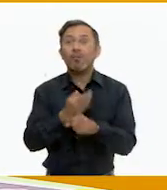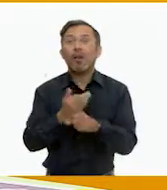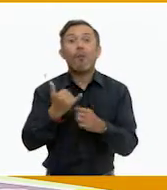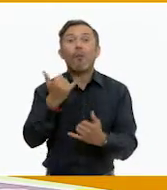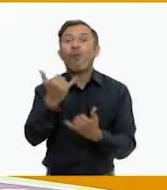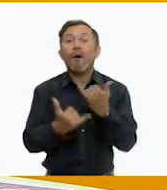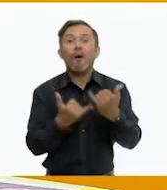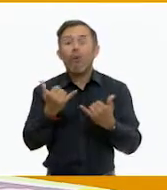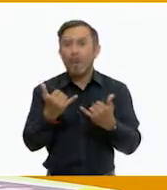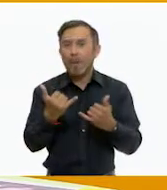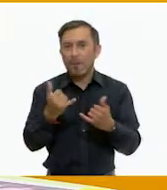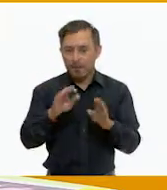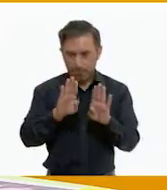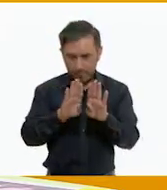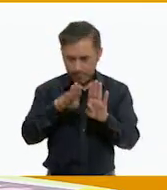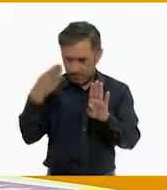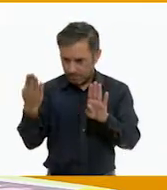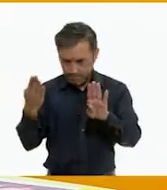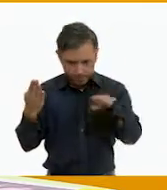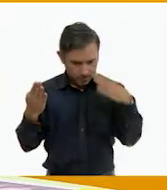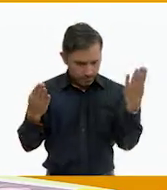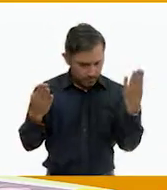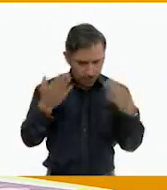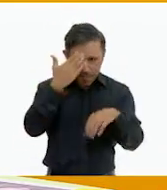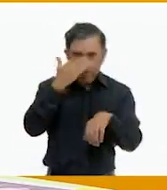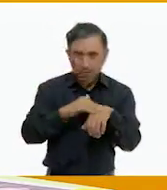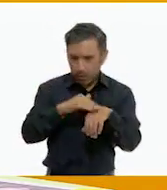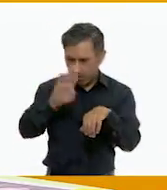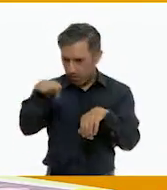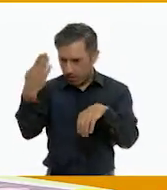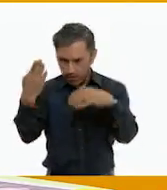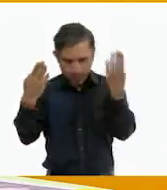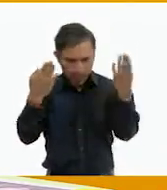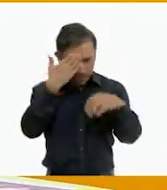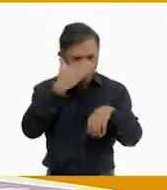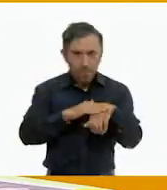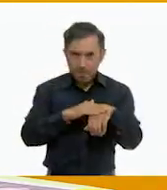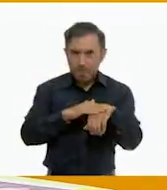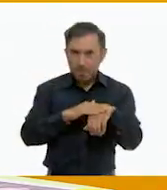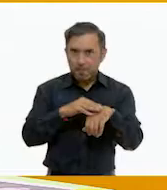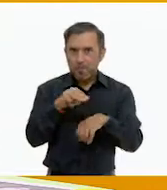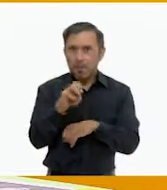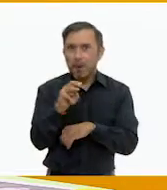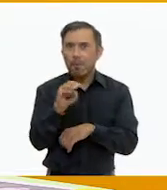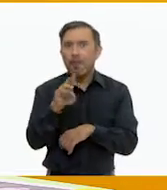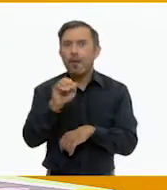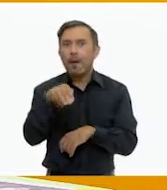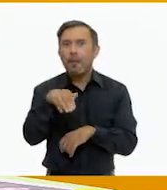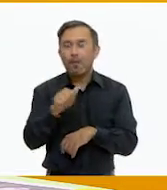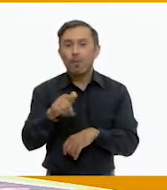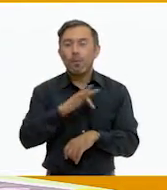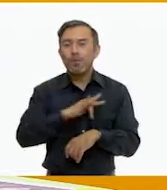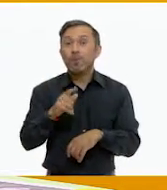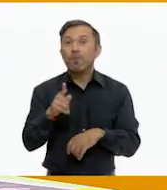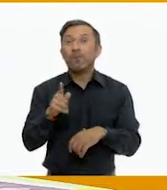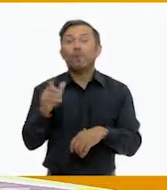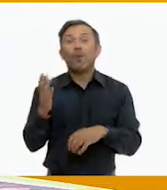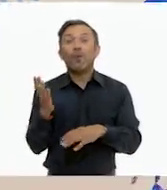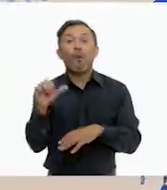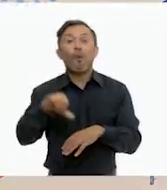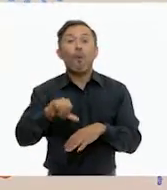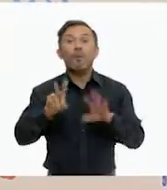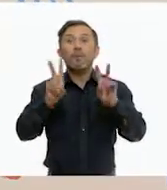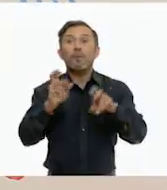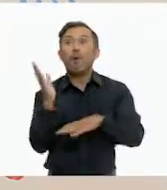memorama, que nos va a ayudar a repasar juntos lo que hemos trabajado el día de